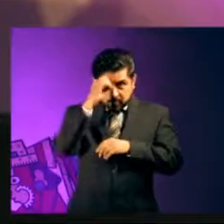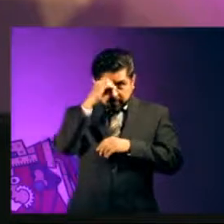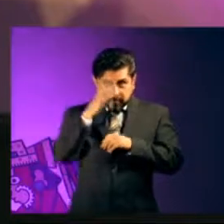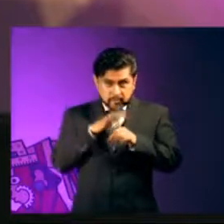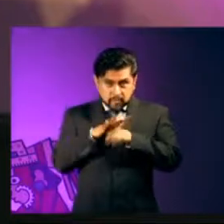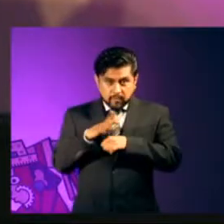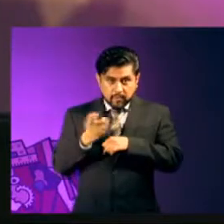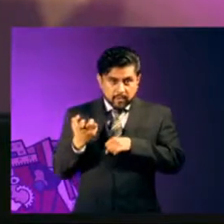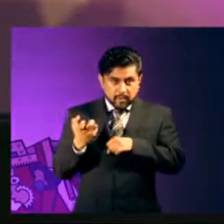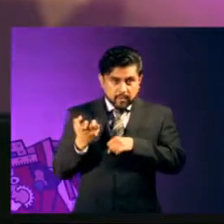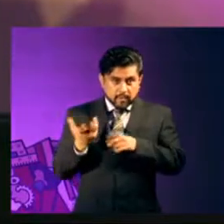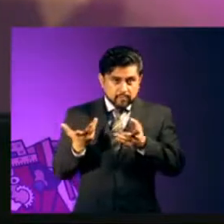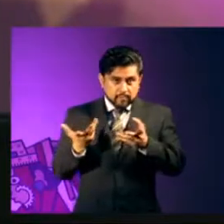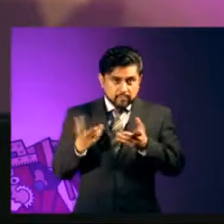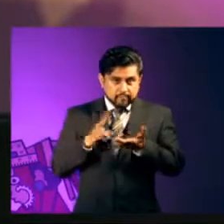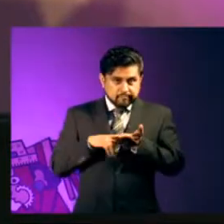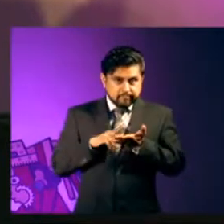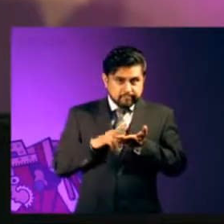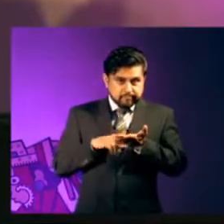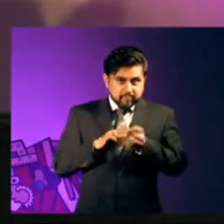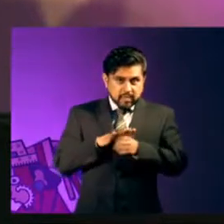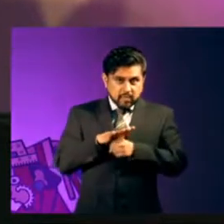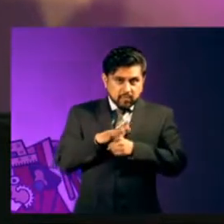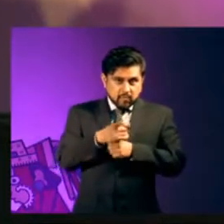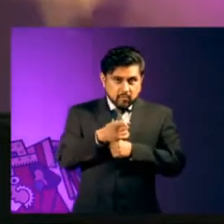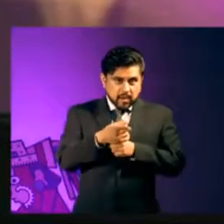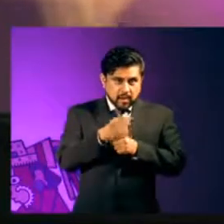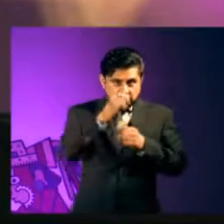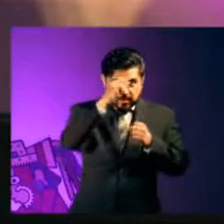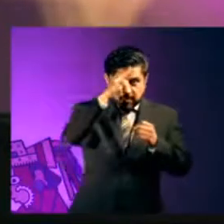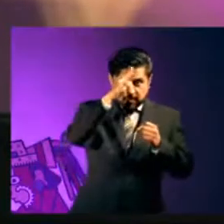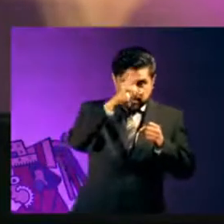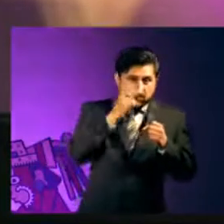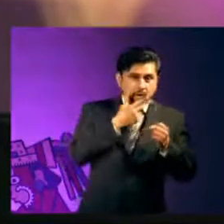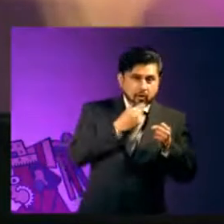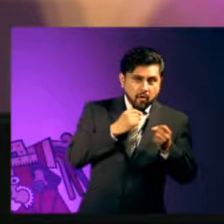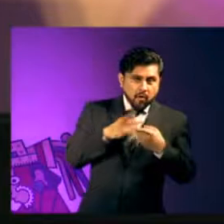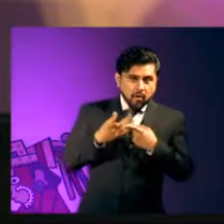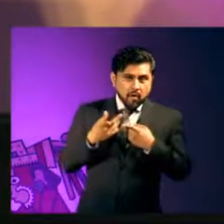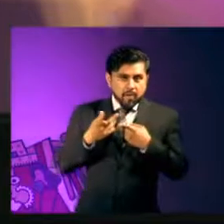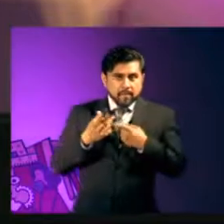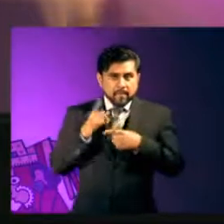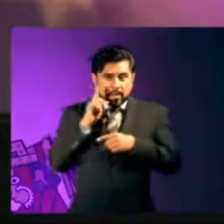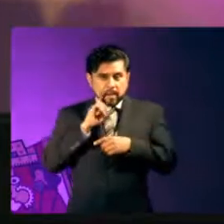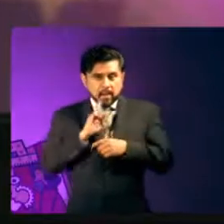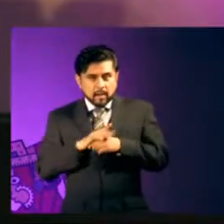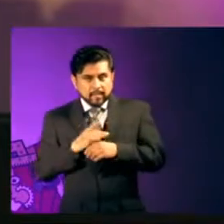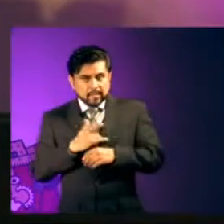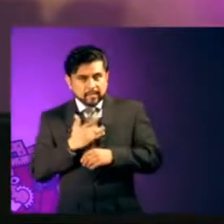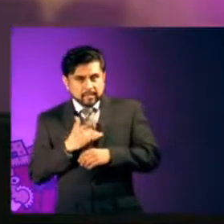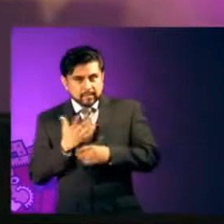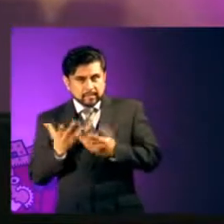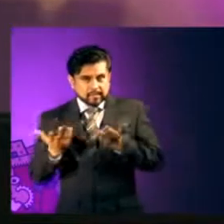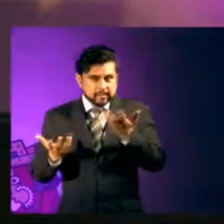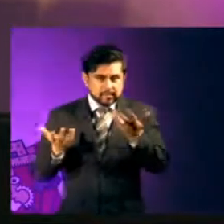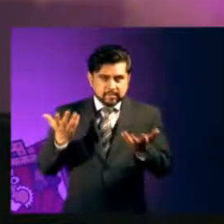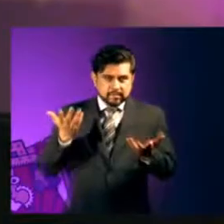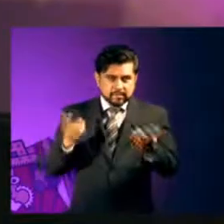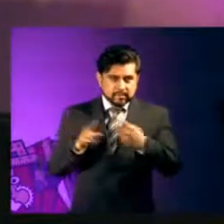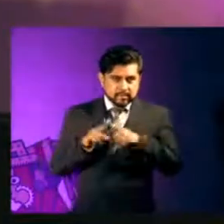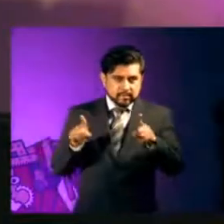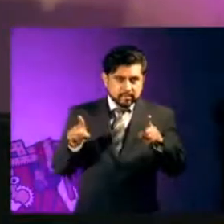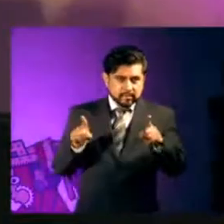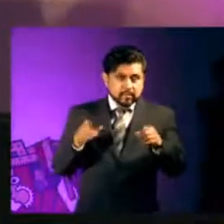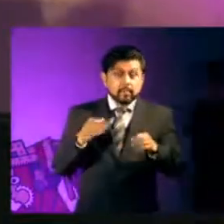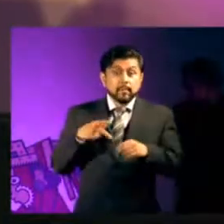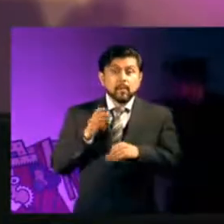desvalorizar el intelecto justo con las mujeres están accediendo al poder y ahora ya resulta